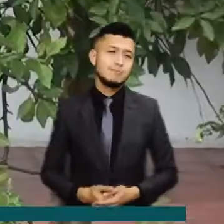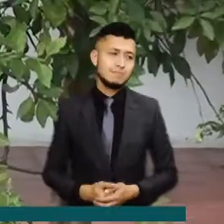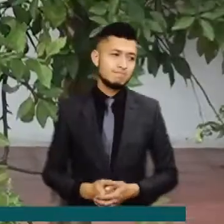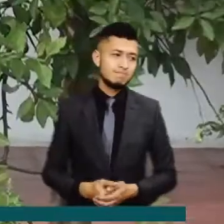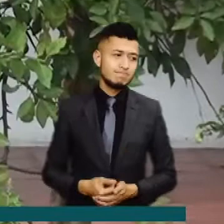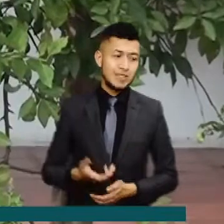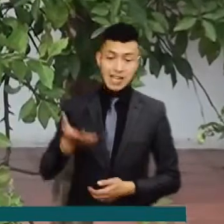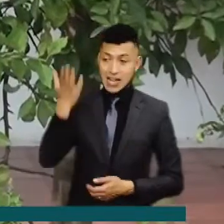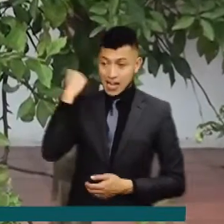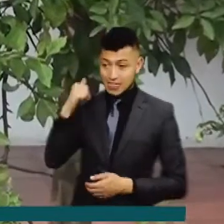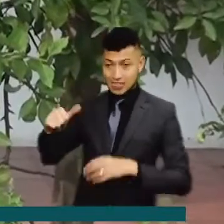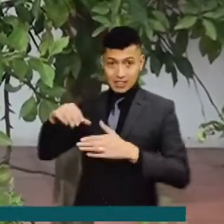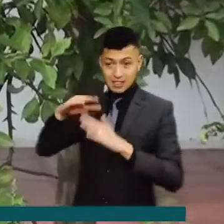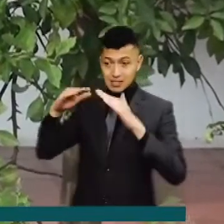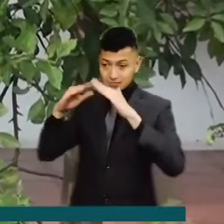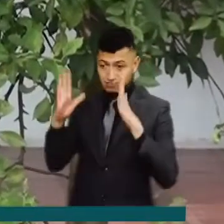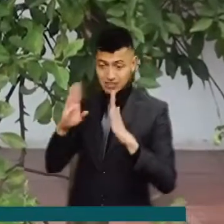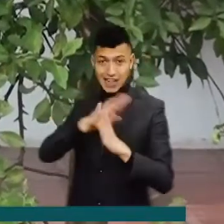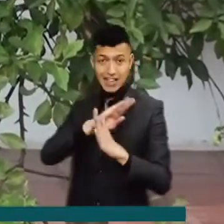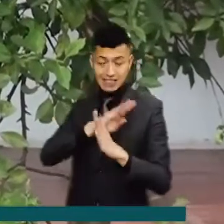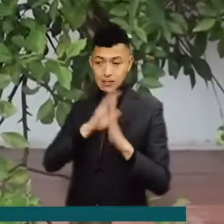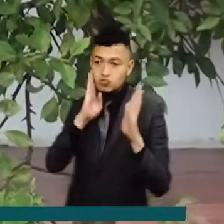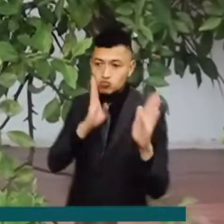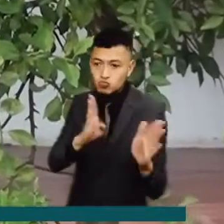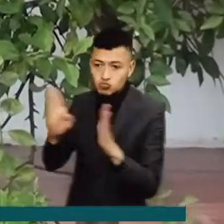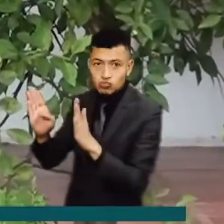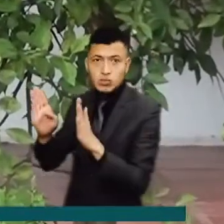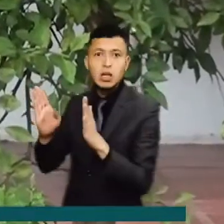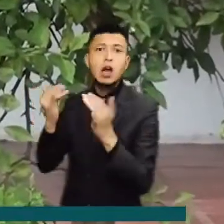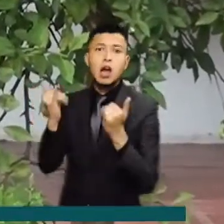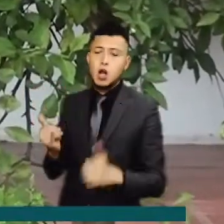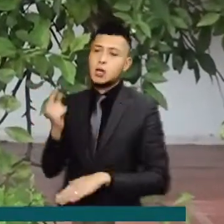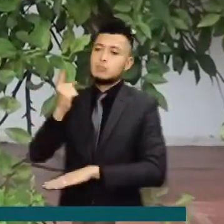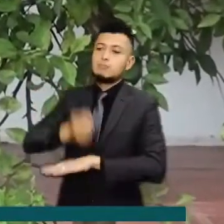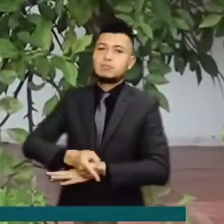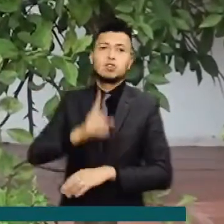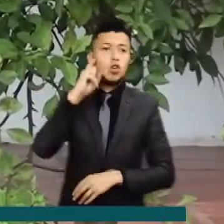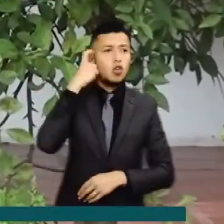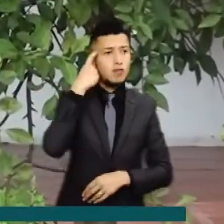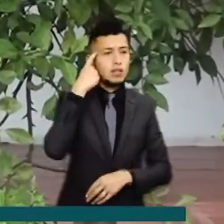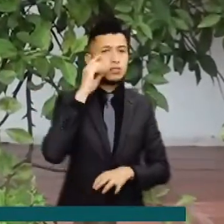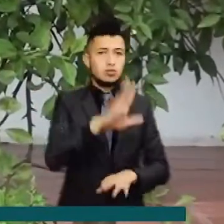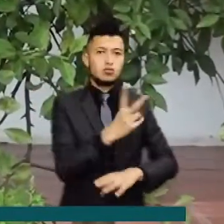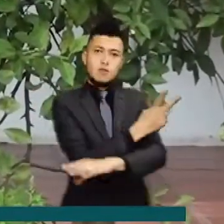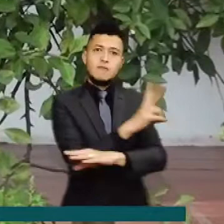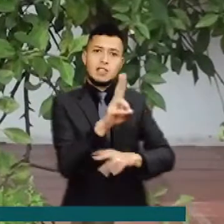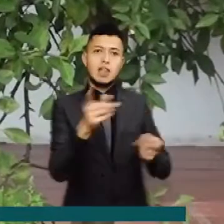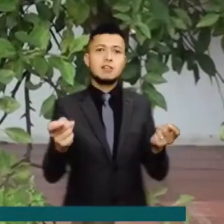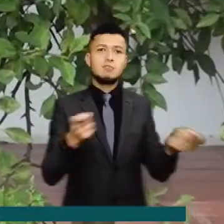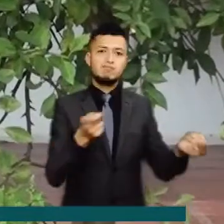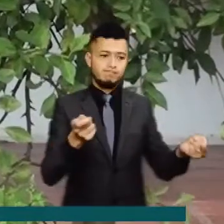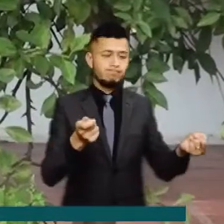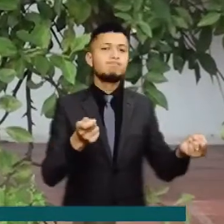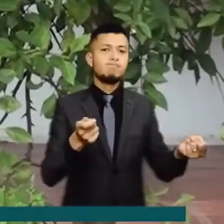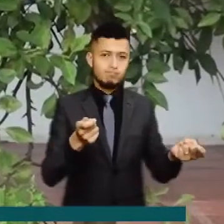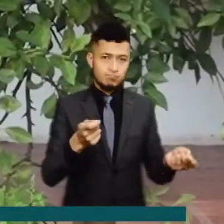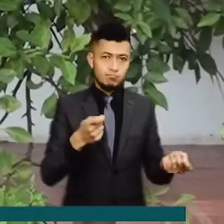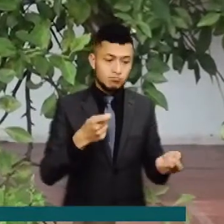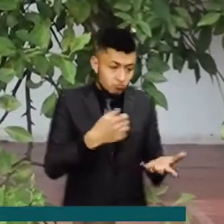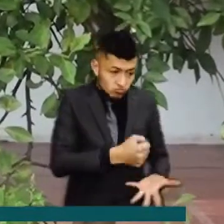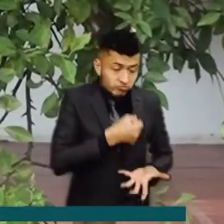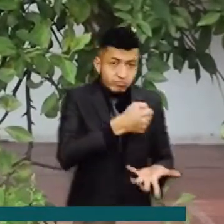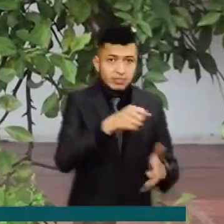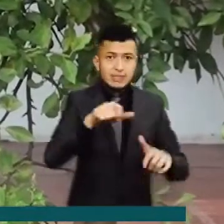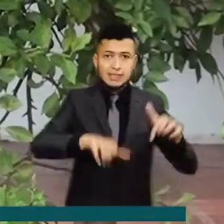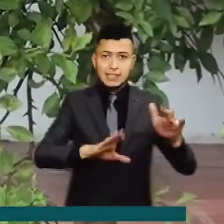La estampilla Provanciano, que anteriormente era manejada por las alcaldías, hoy bajo una ordenanza es operada por la gobernación del Bichada. Es